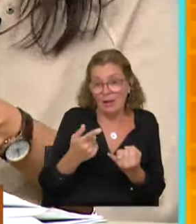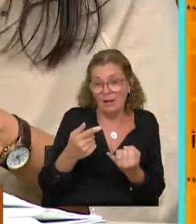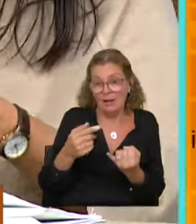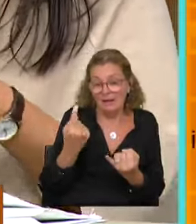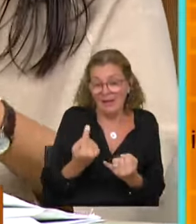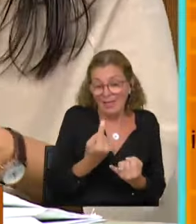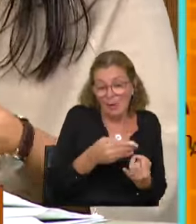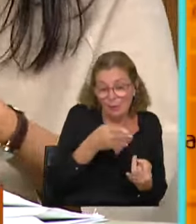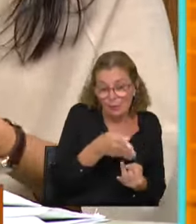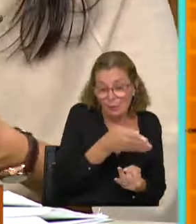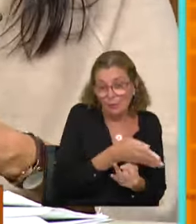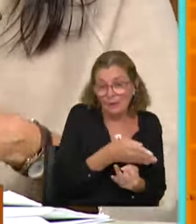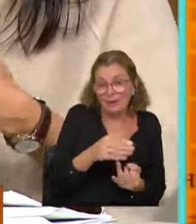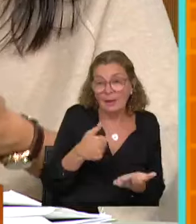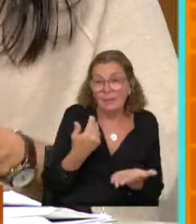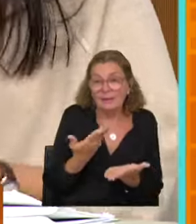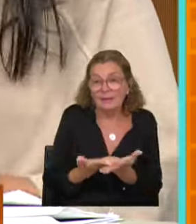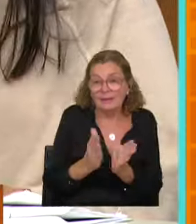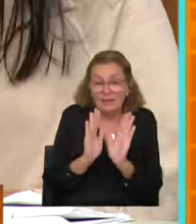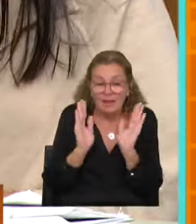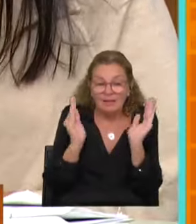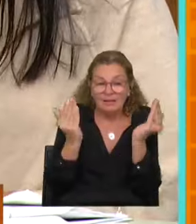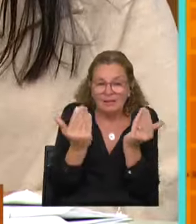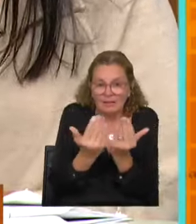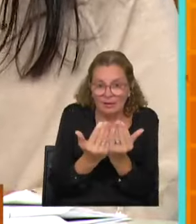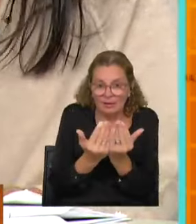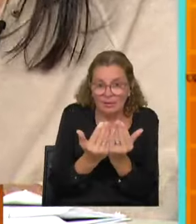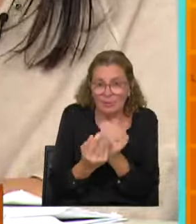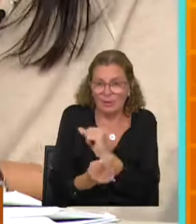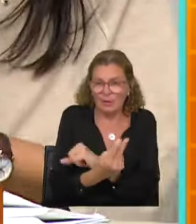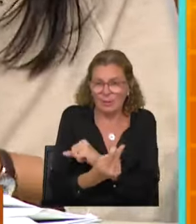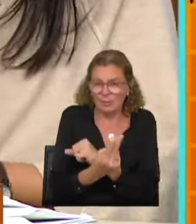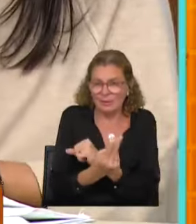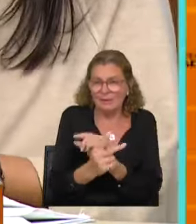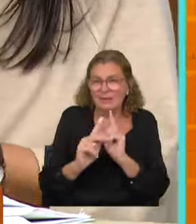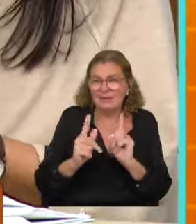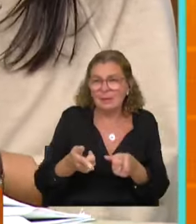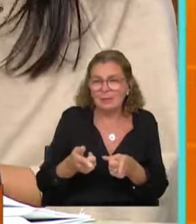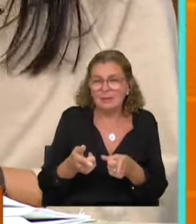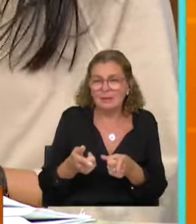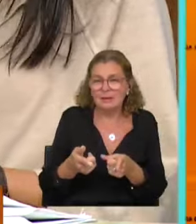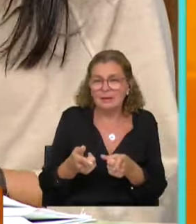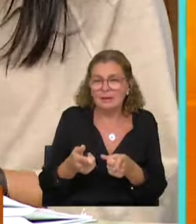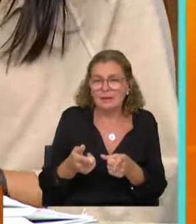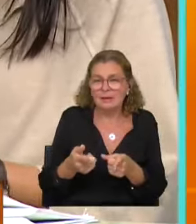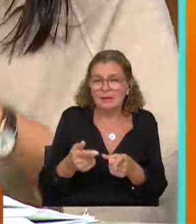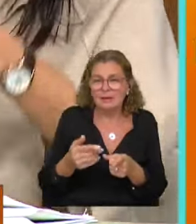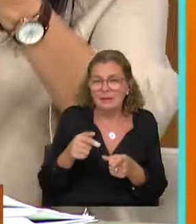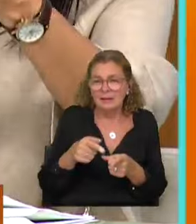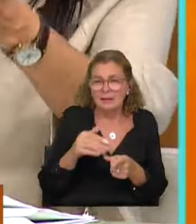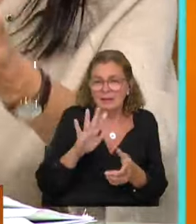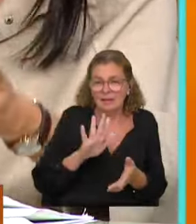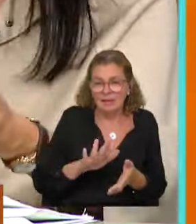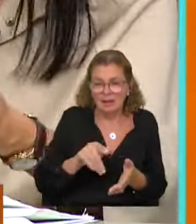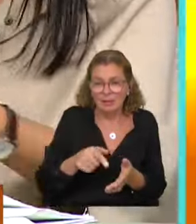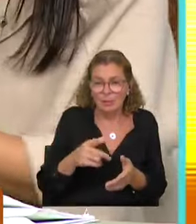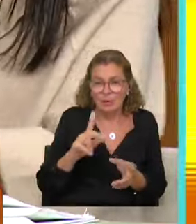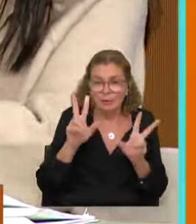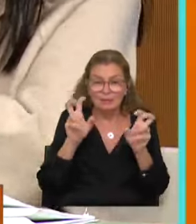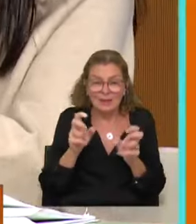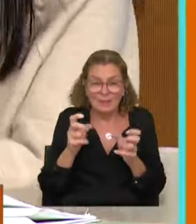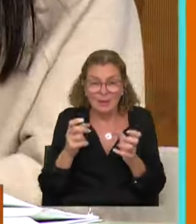individual y que presenta el encierro como medida de protección y a su vez presenta largas permanencias a lo que no hay un abordaje